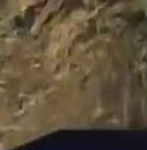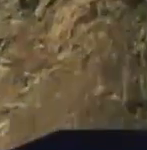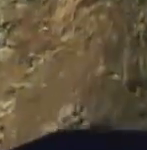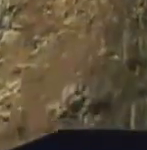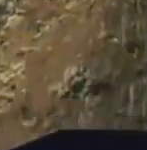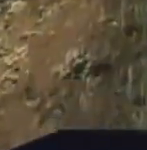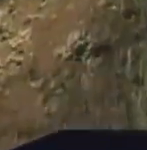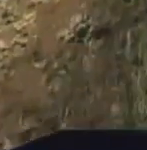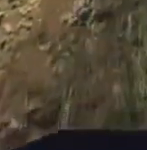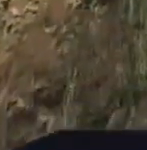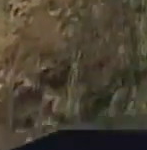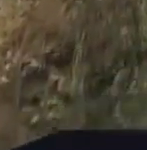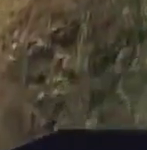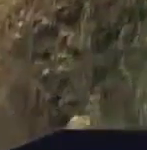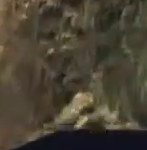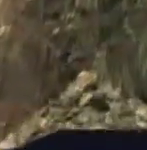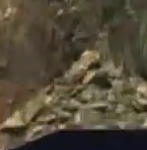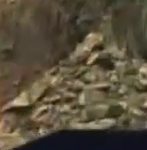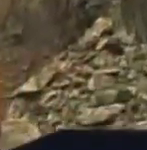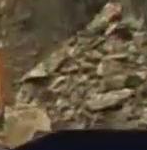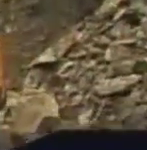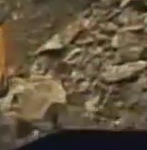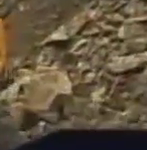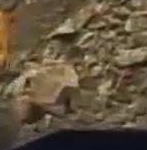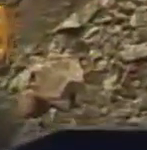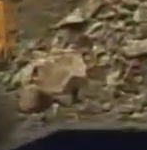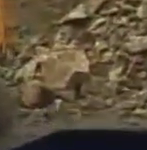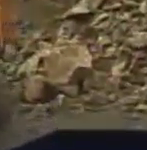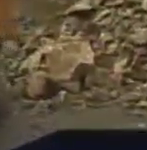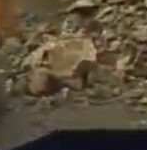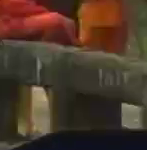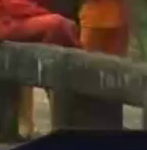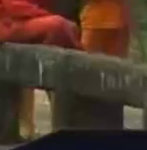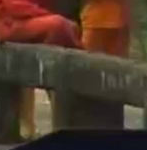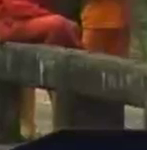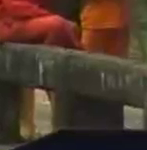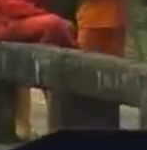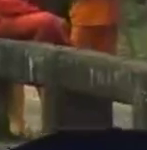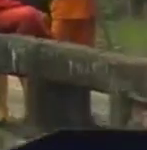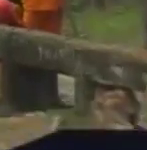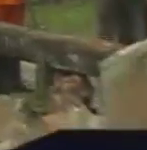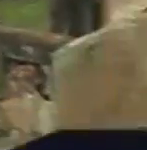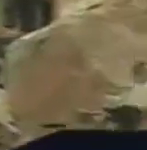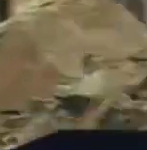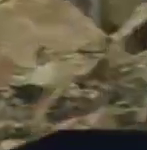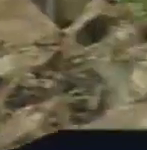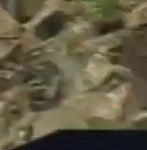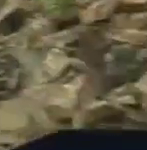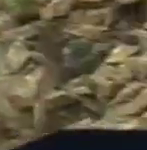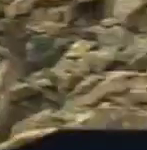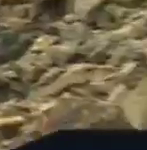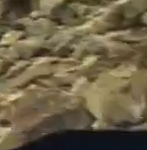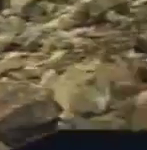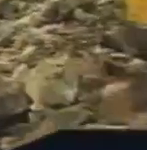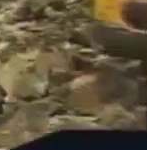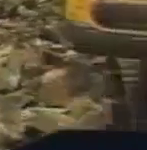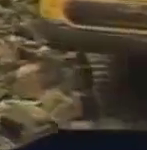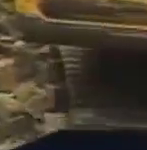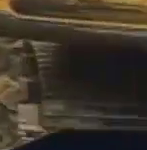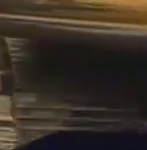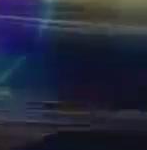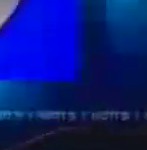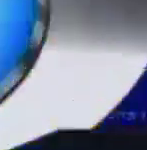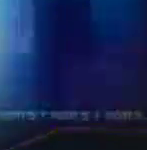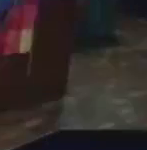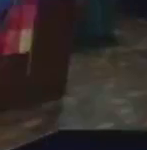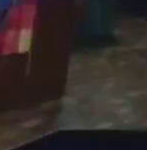El movimiento telúrico dejó tres casas seriamente averiadas en Dagua y provocó la caída de rocas en la vía Buenaventura, generando un cierre provisional de la